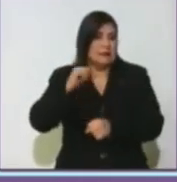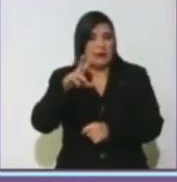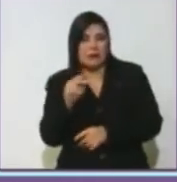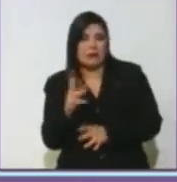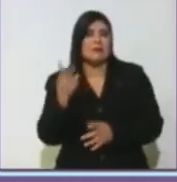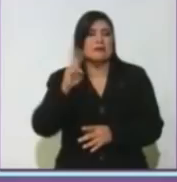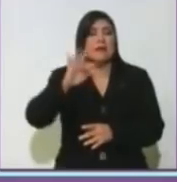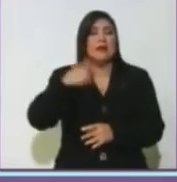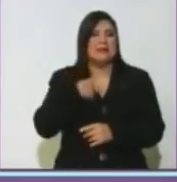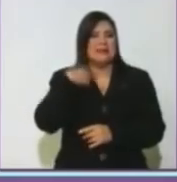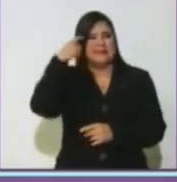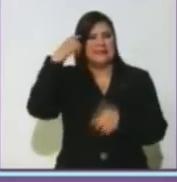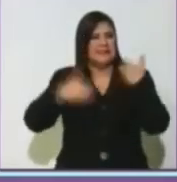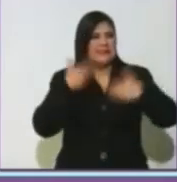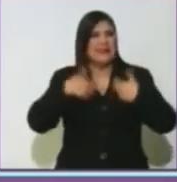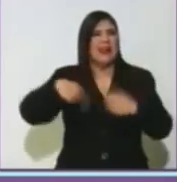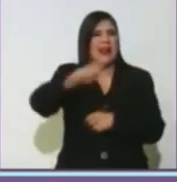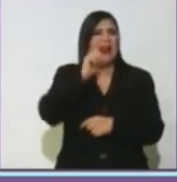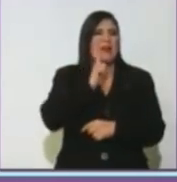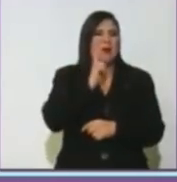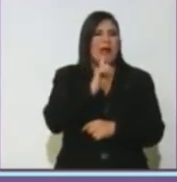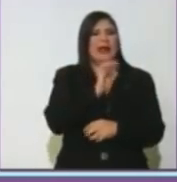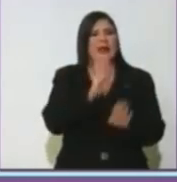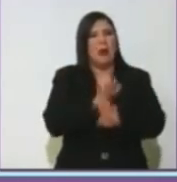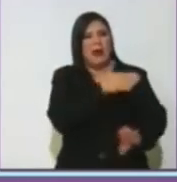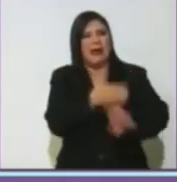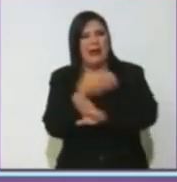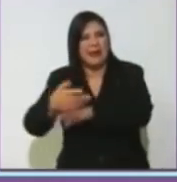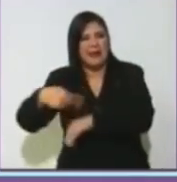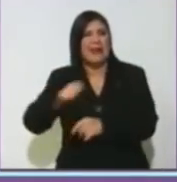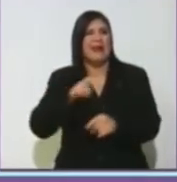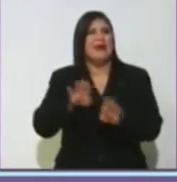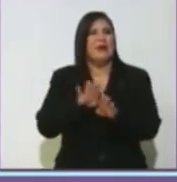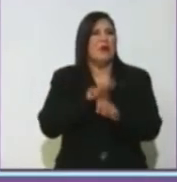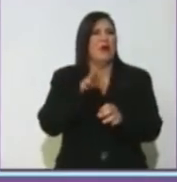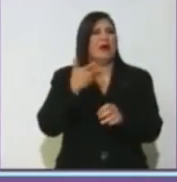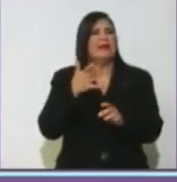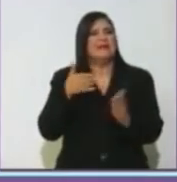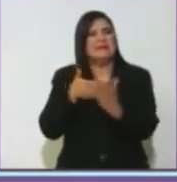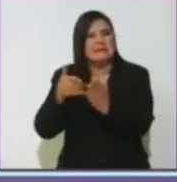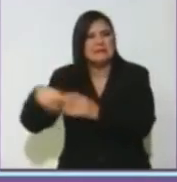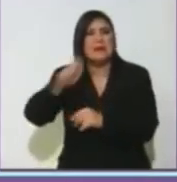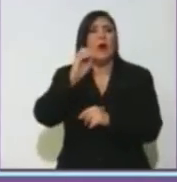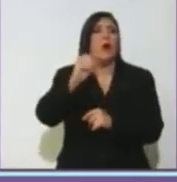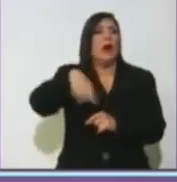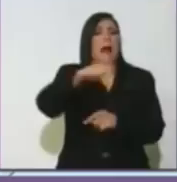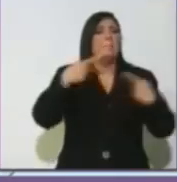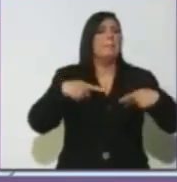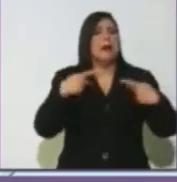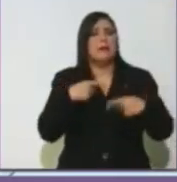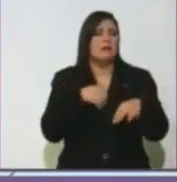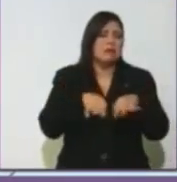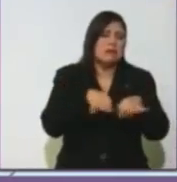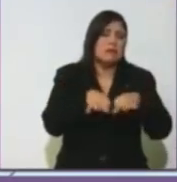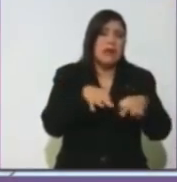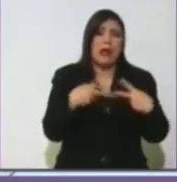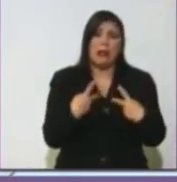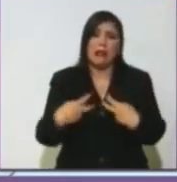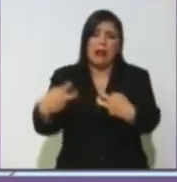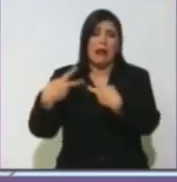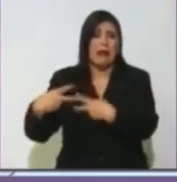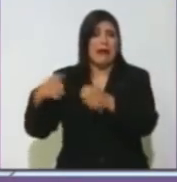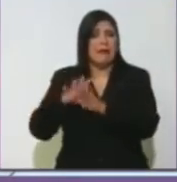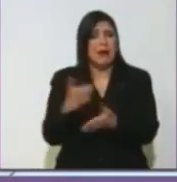las atacan y las acosan en la calle me enoja también saber que le arrebatan a la gente trabajadora de esta ciudad sus quincenas